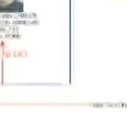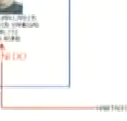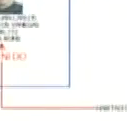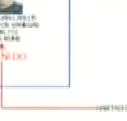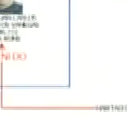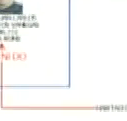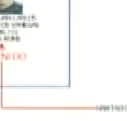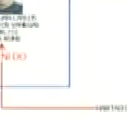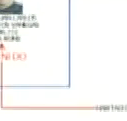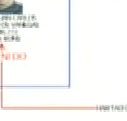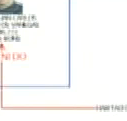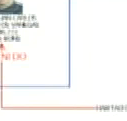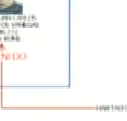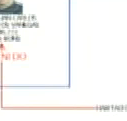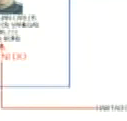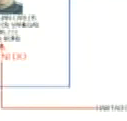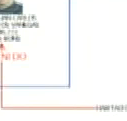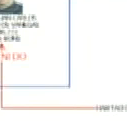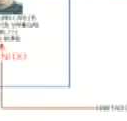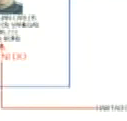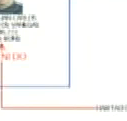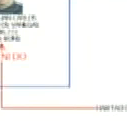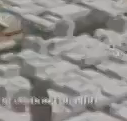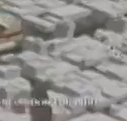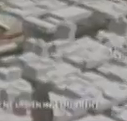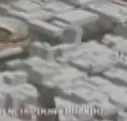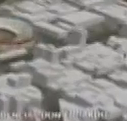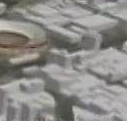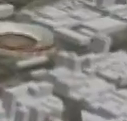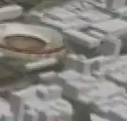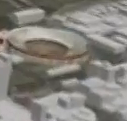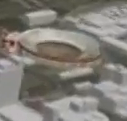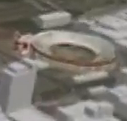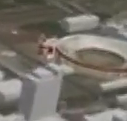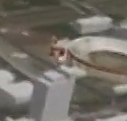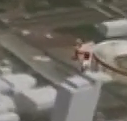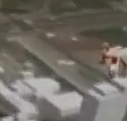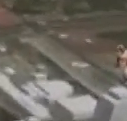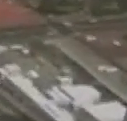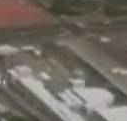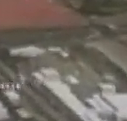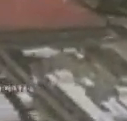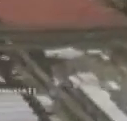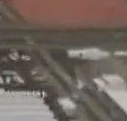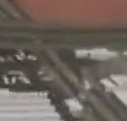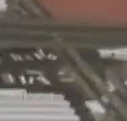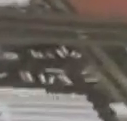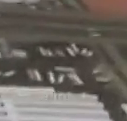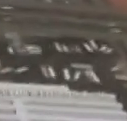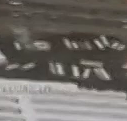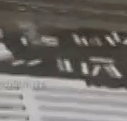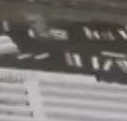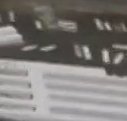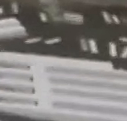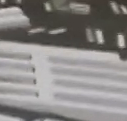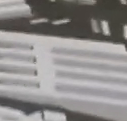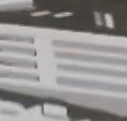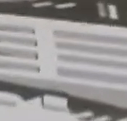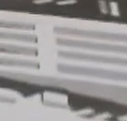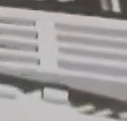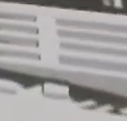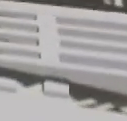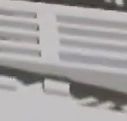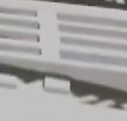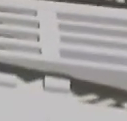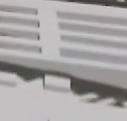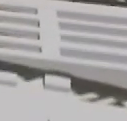equipo 1 operó en una avenida paralela a la avenida Bolívar, próximo al cuerpo de bomberos del distrito capital, esquina de Curamichate